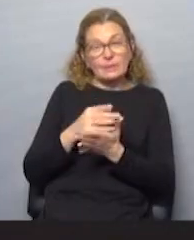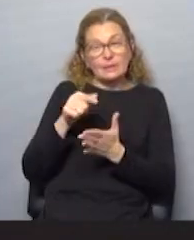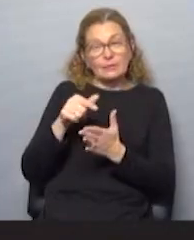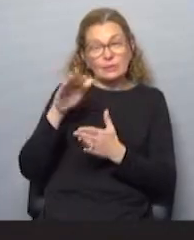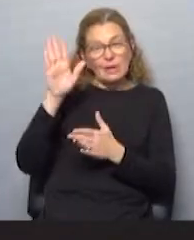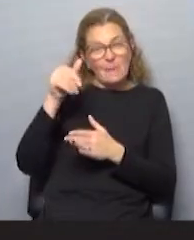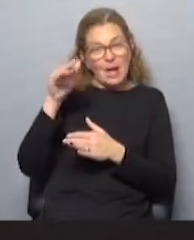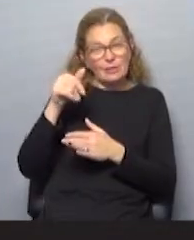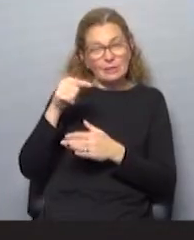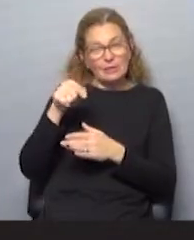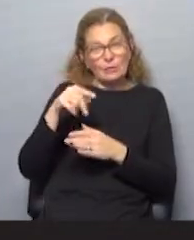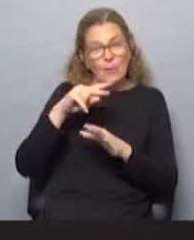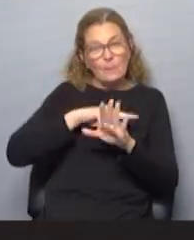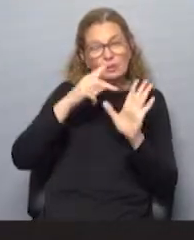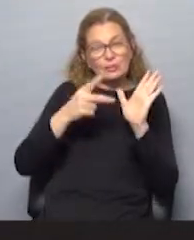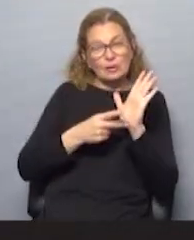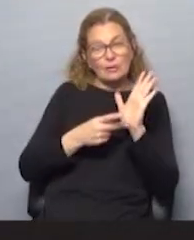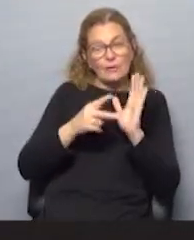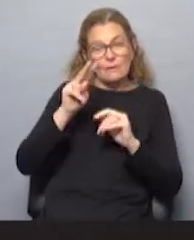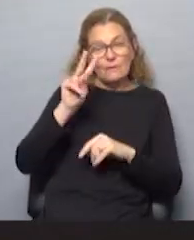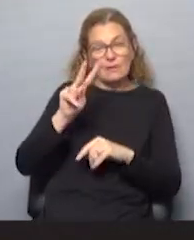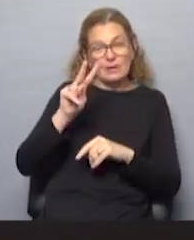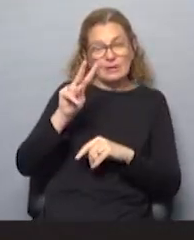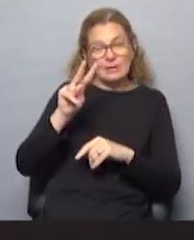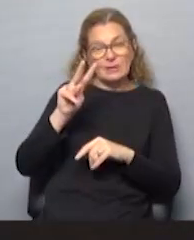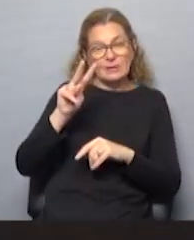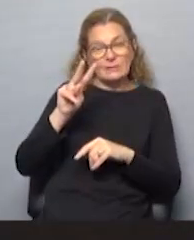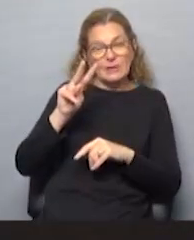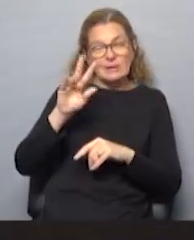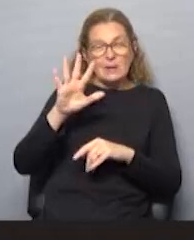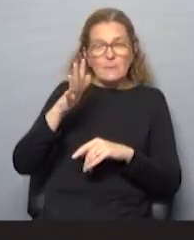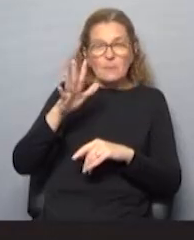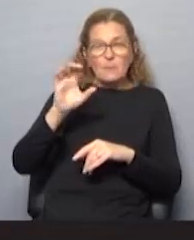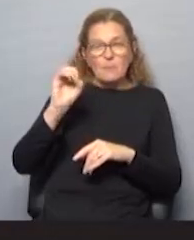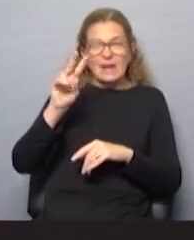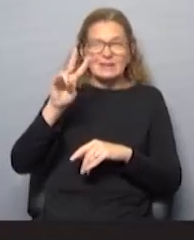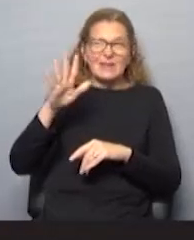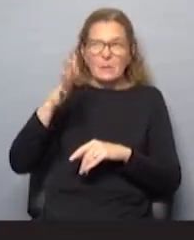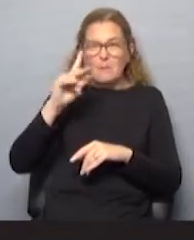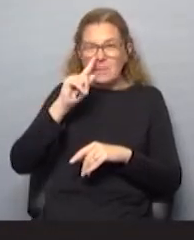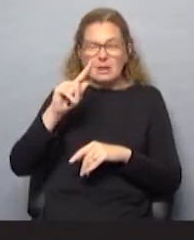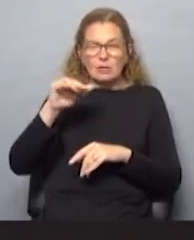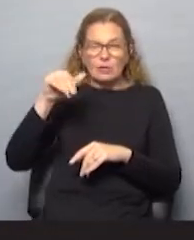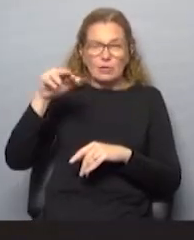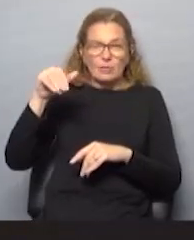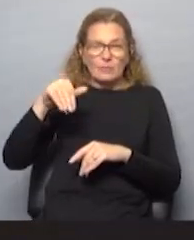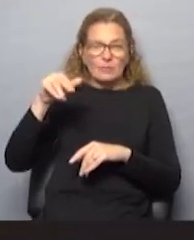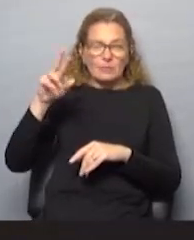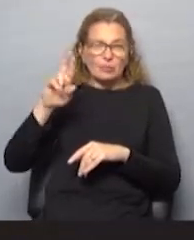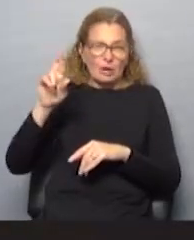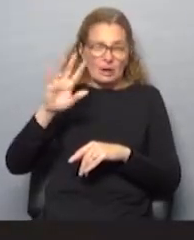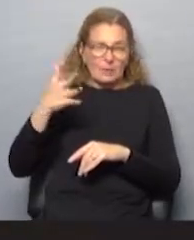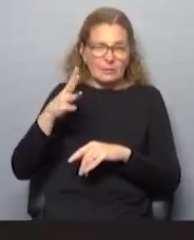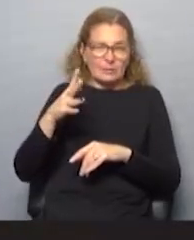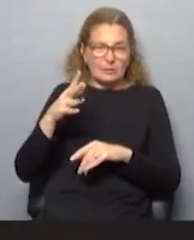llamados esos mismos proyectos se otorgan 20 pocos mil dólares porque bueno porque hubo una variación y